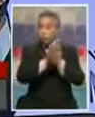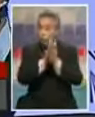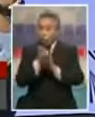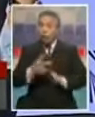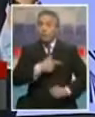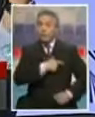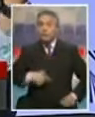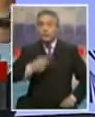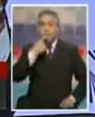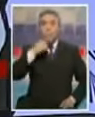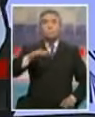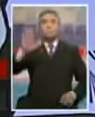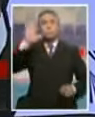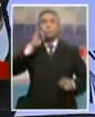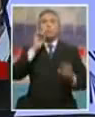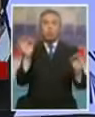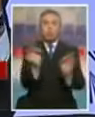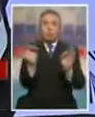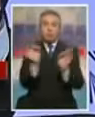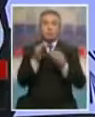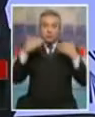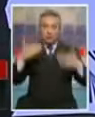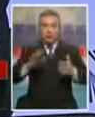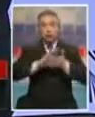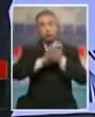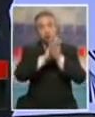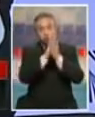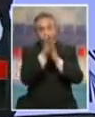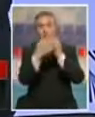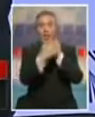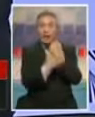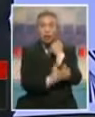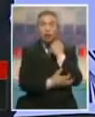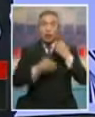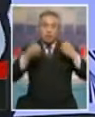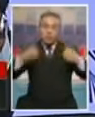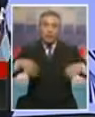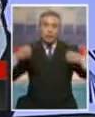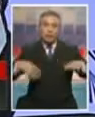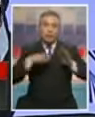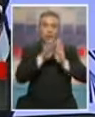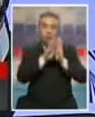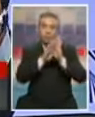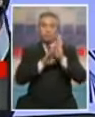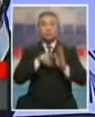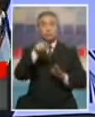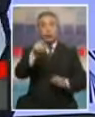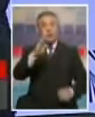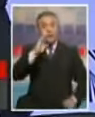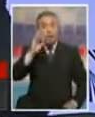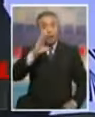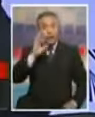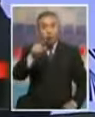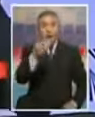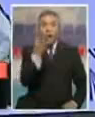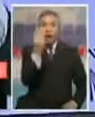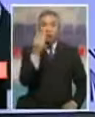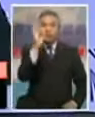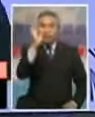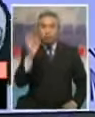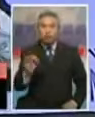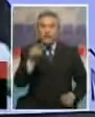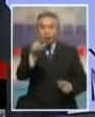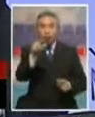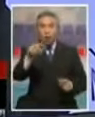campañas con promesas y han dado explicaciones. Todas las regiones han perdido protagonismo. Su región, la del Biobío, era el 14% del PIB el año 60. Hoy